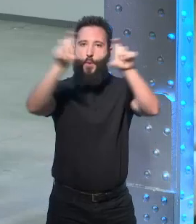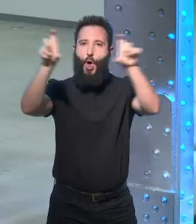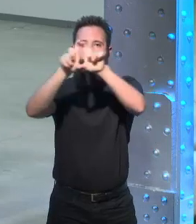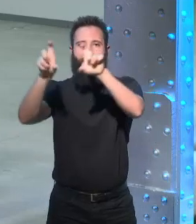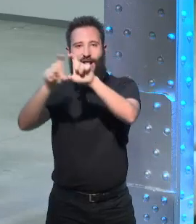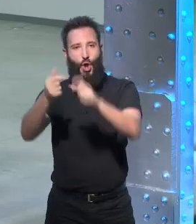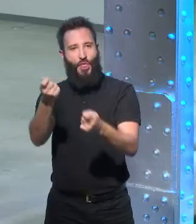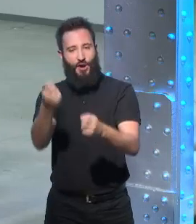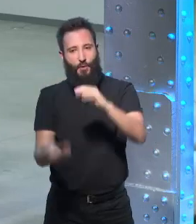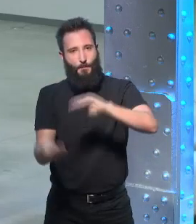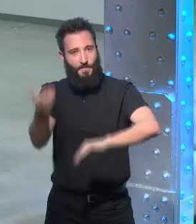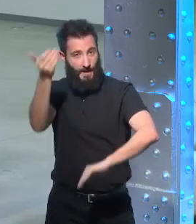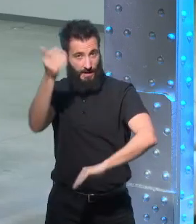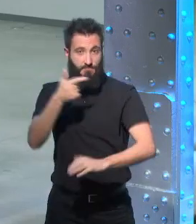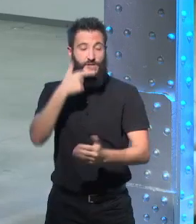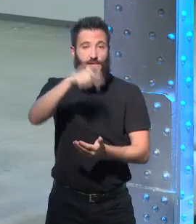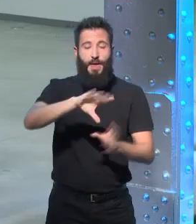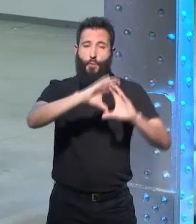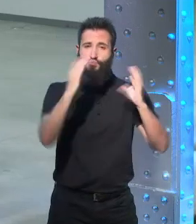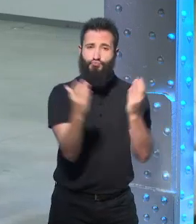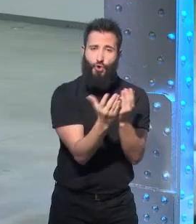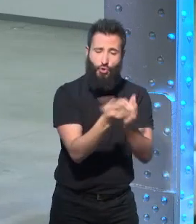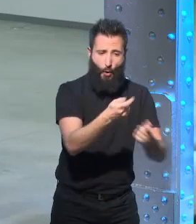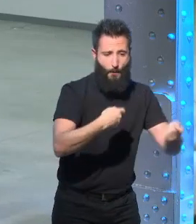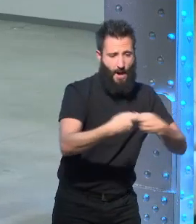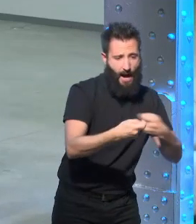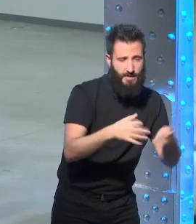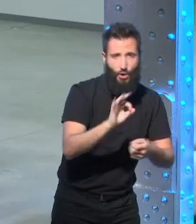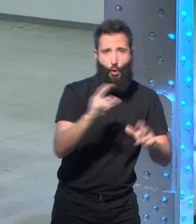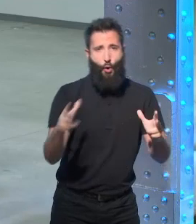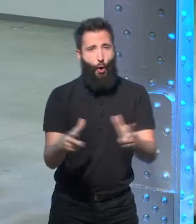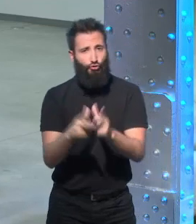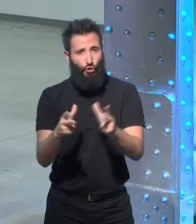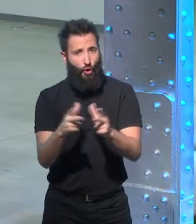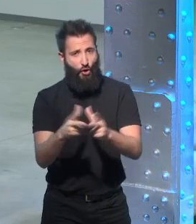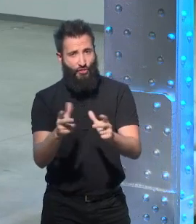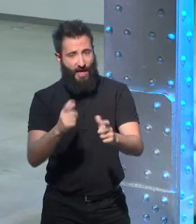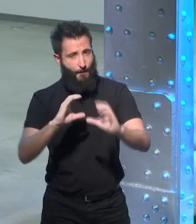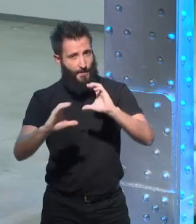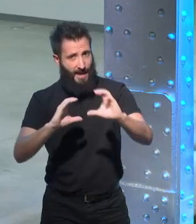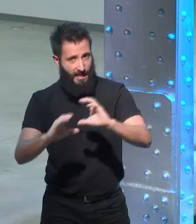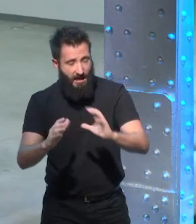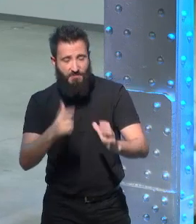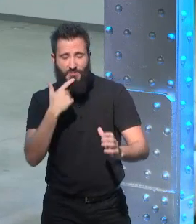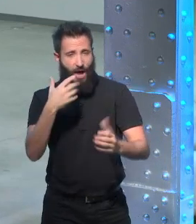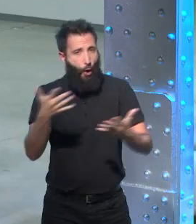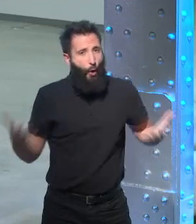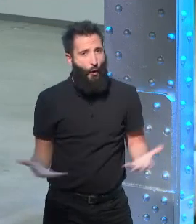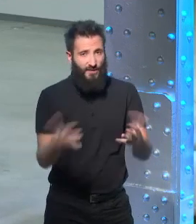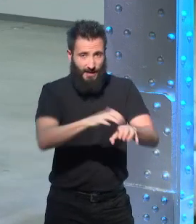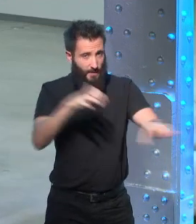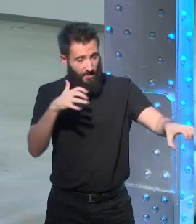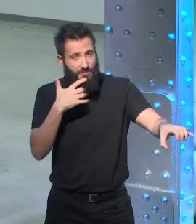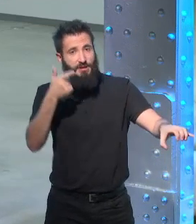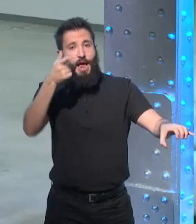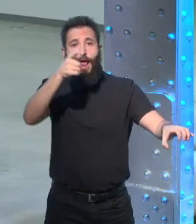rentable. Pero a pesar de que el mundo del marketing, del social media, aglutine la mayoría de las ofertas, También se